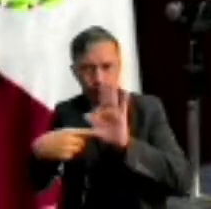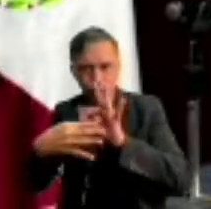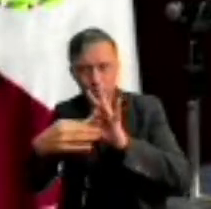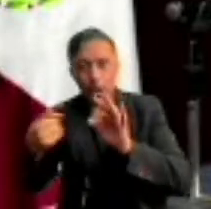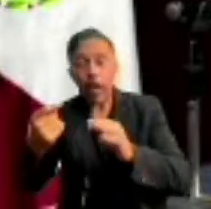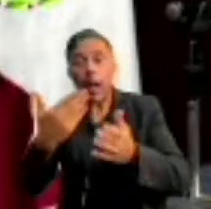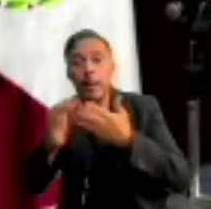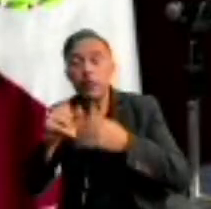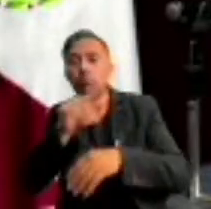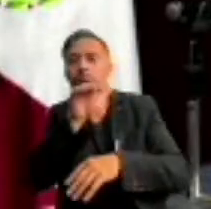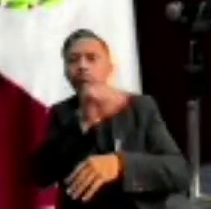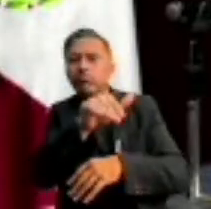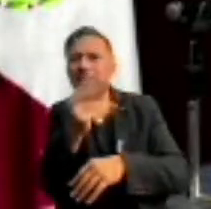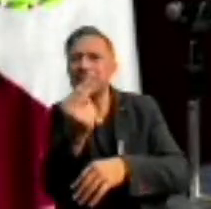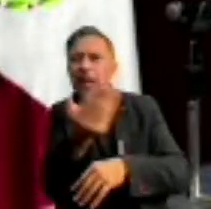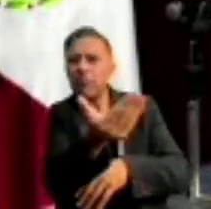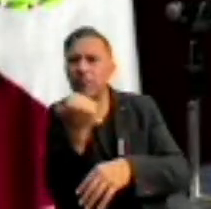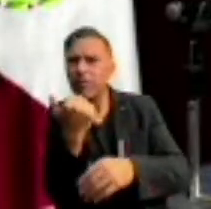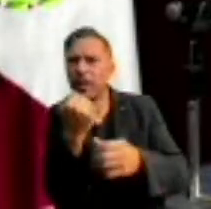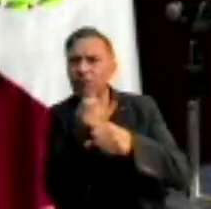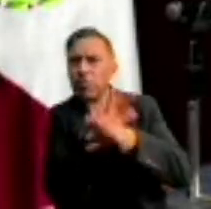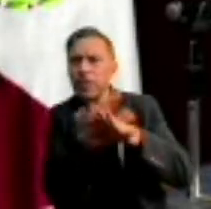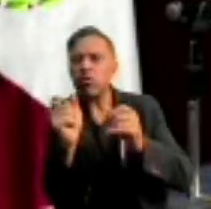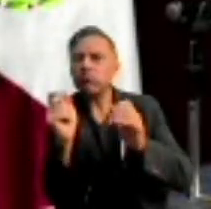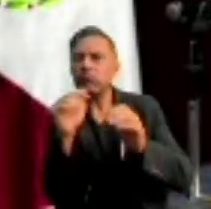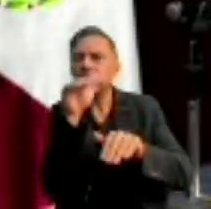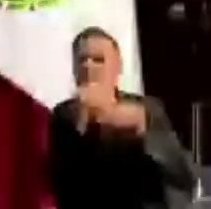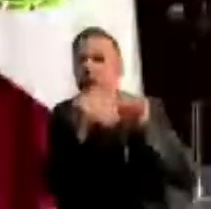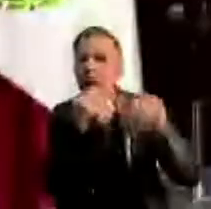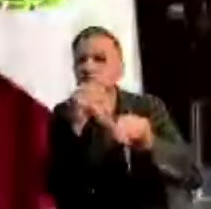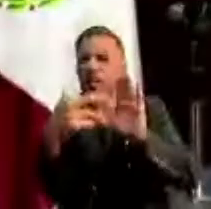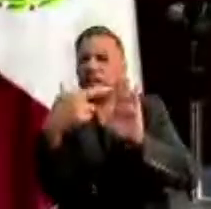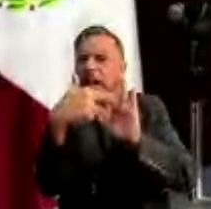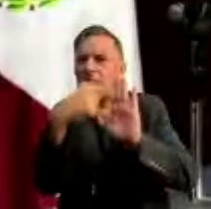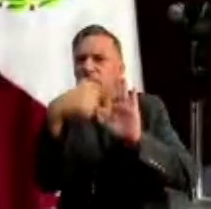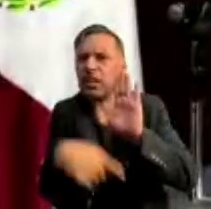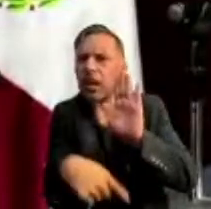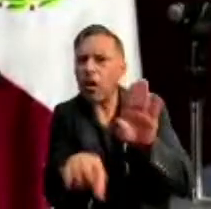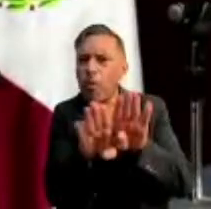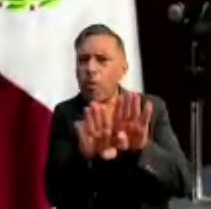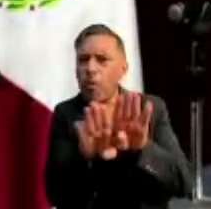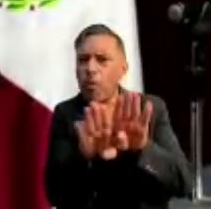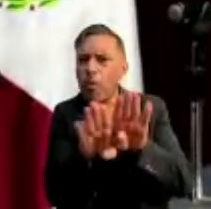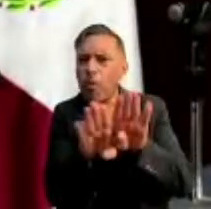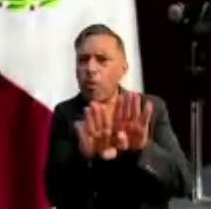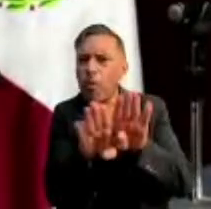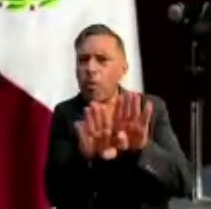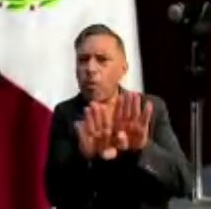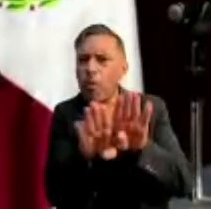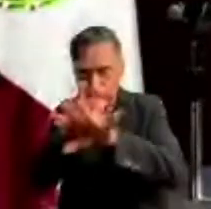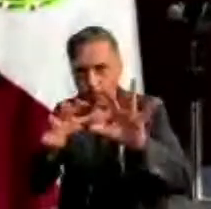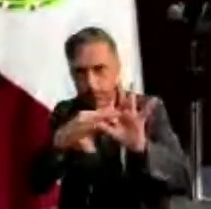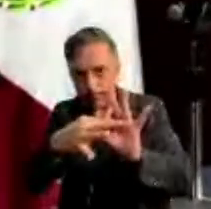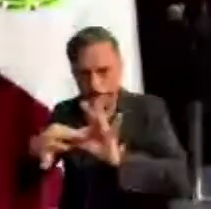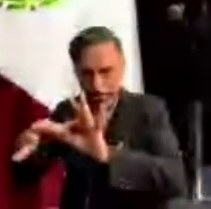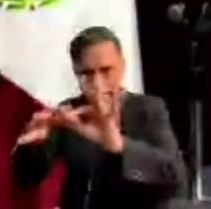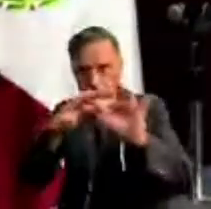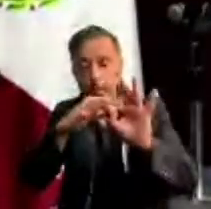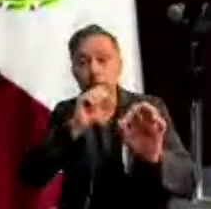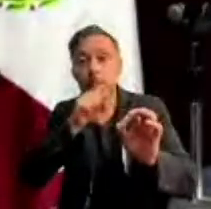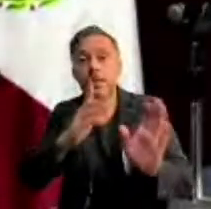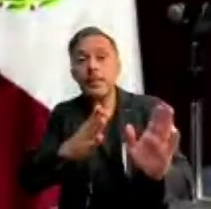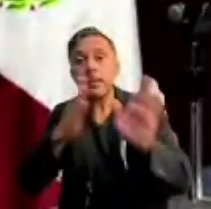acceso a la información también Busca mayor inclusión en el ejercicio de su derecho a la información pública de los pueblos indígenas